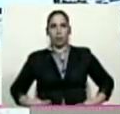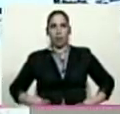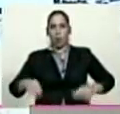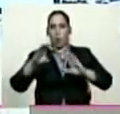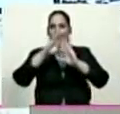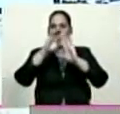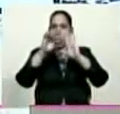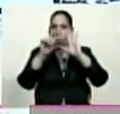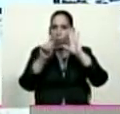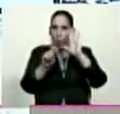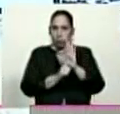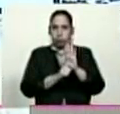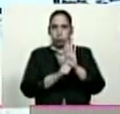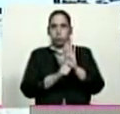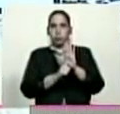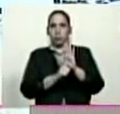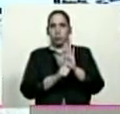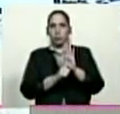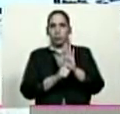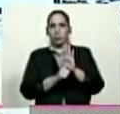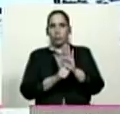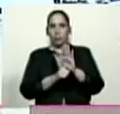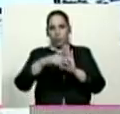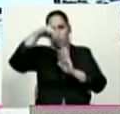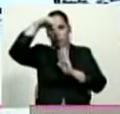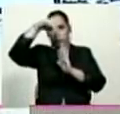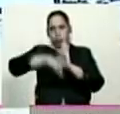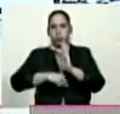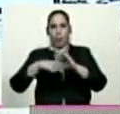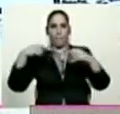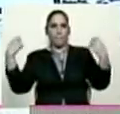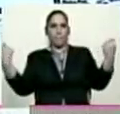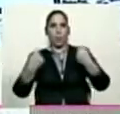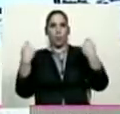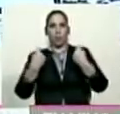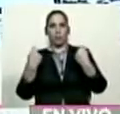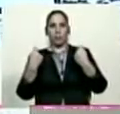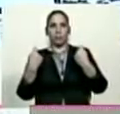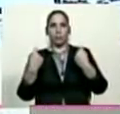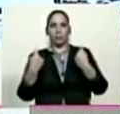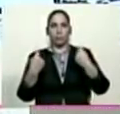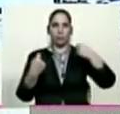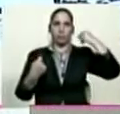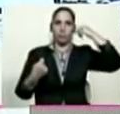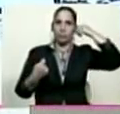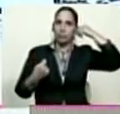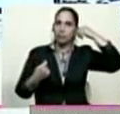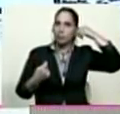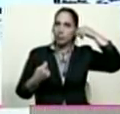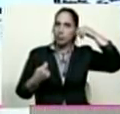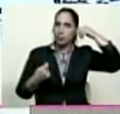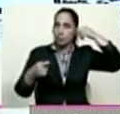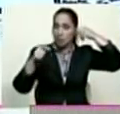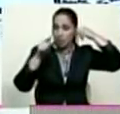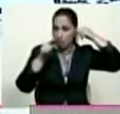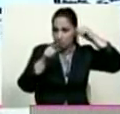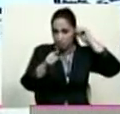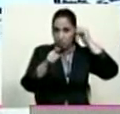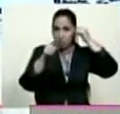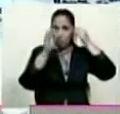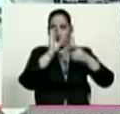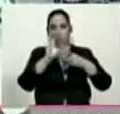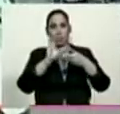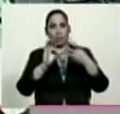constitucionalista y profundamente popular. y esas características de